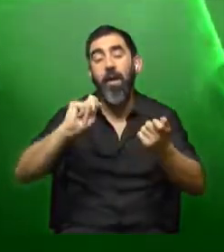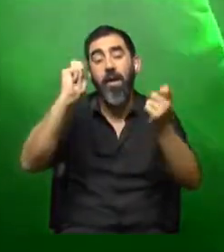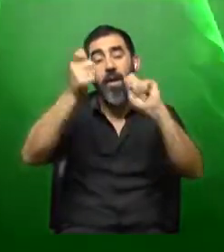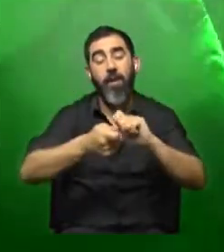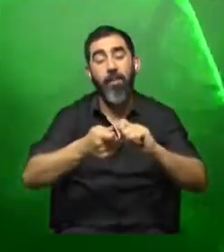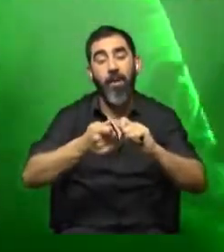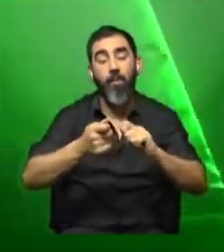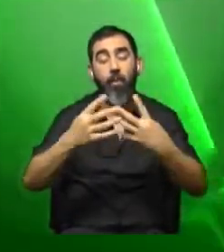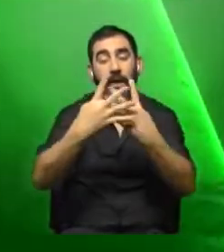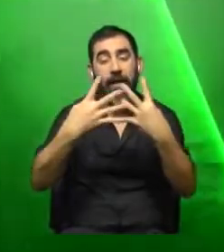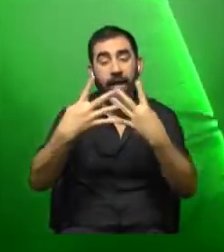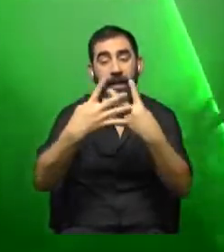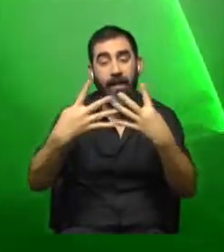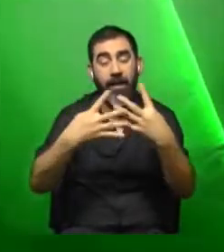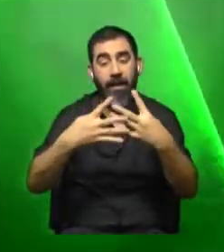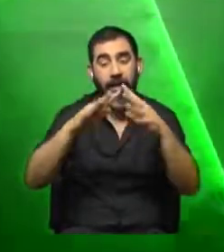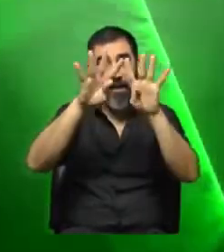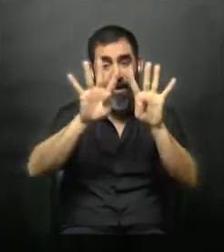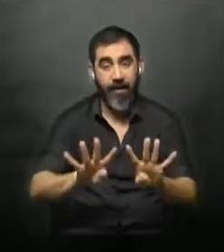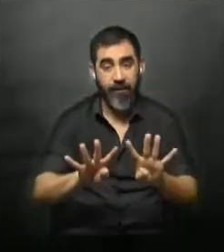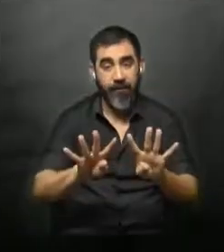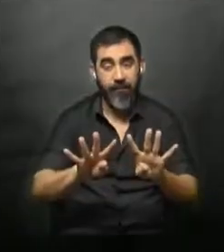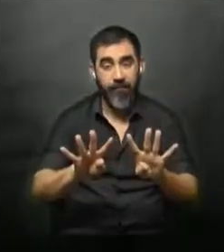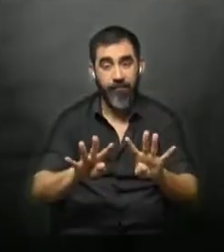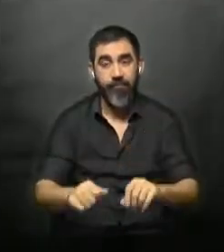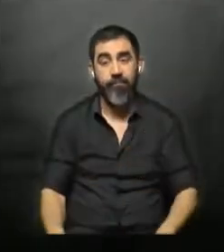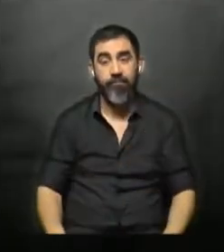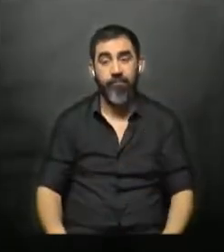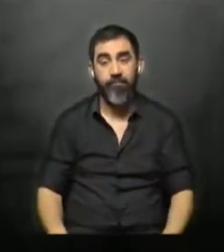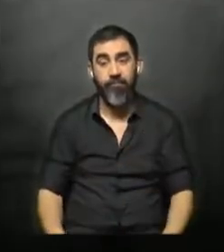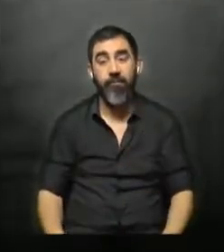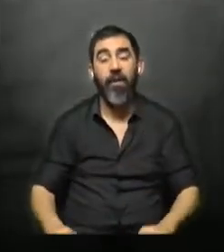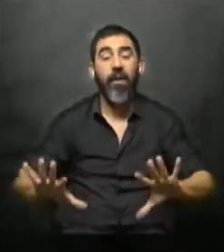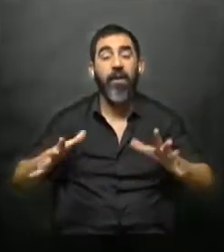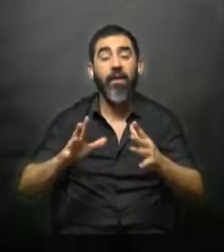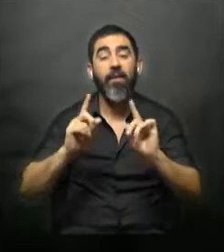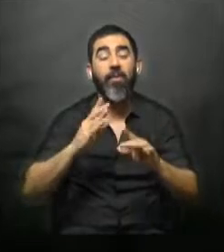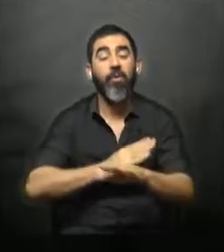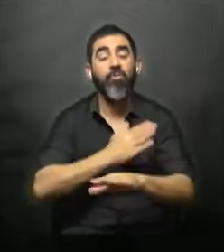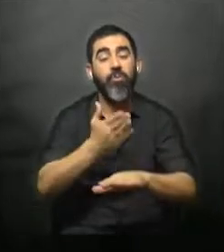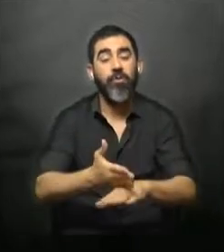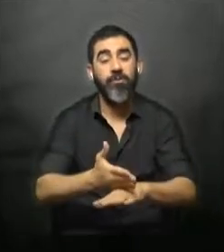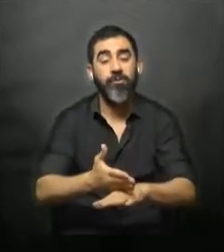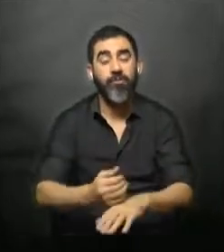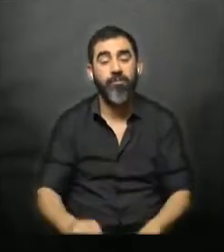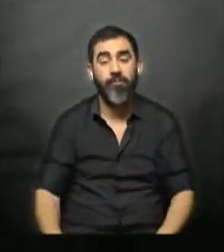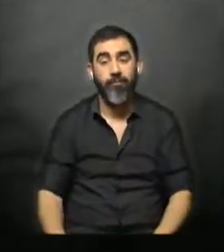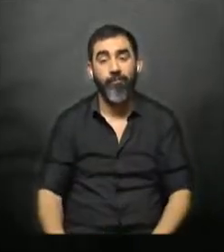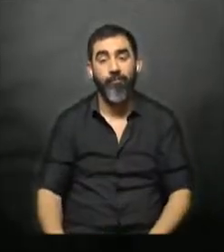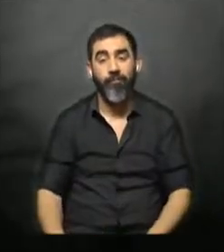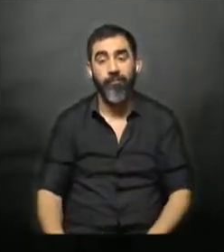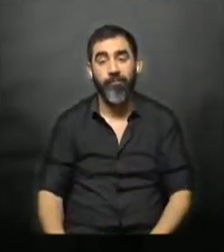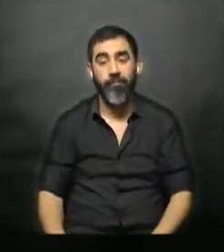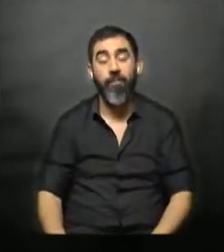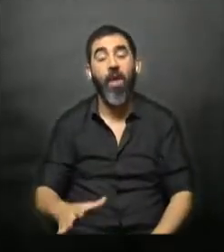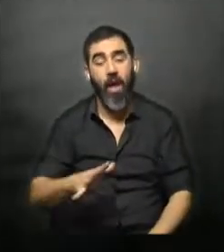esas placas por rejas que diseñamos y observamos también qué pasaba con el flujo. Eso nos dio la pauta de que iba a